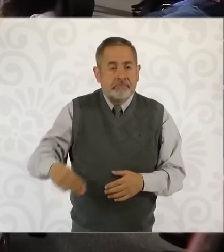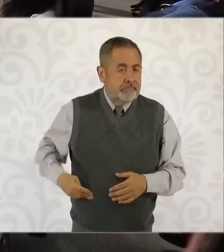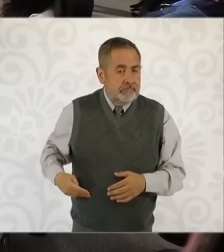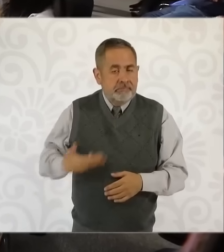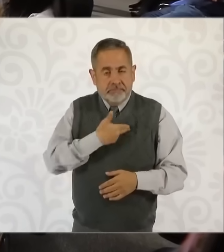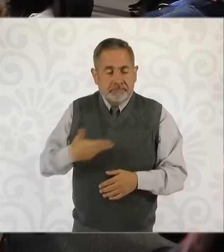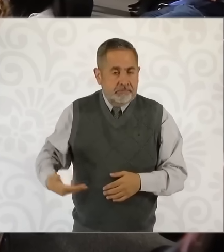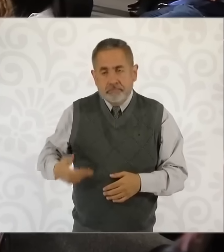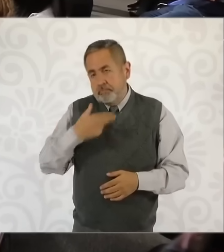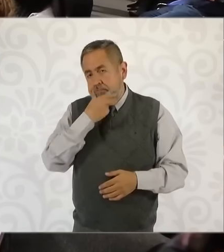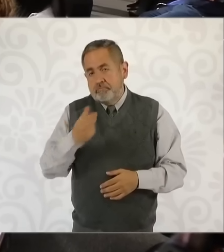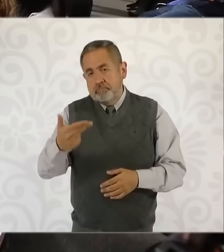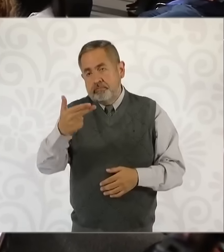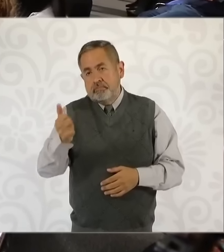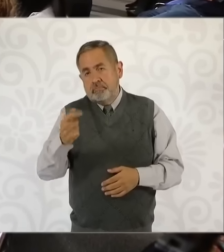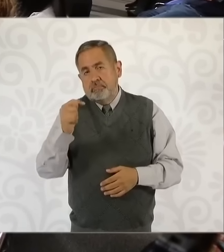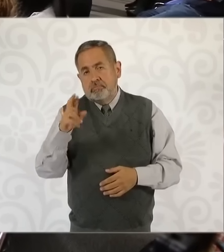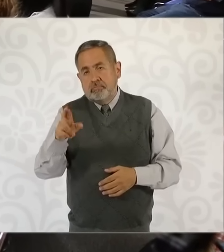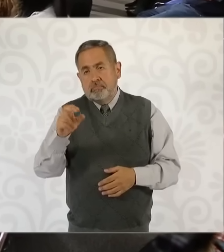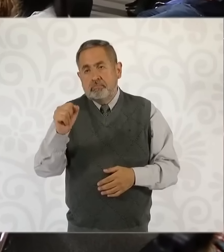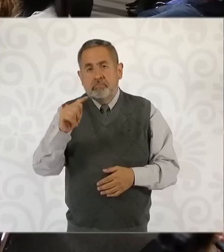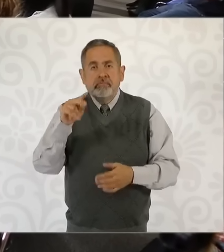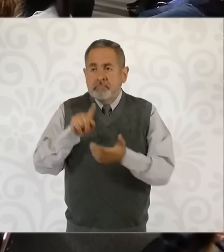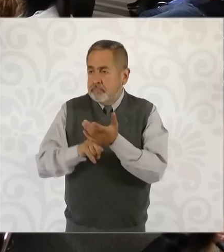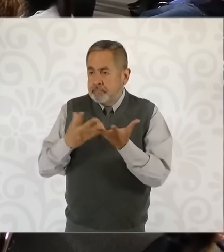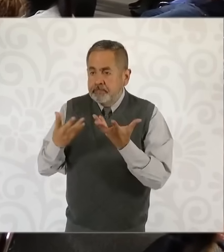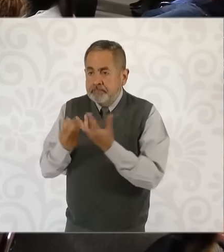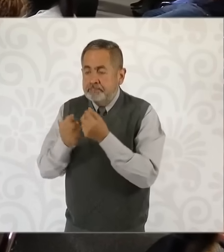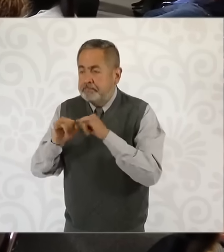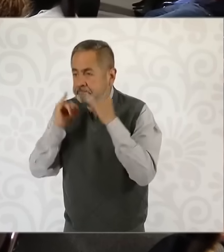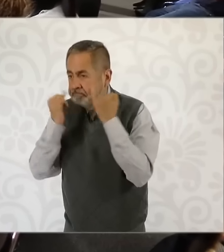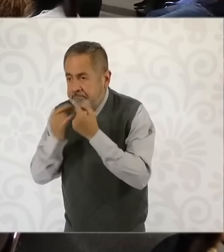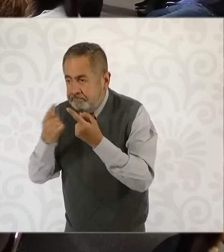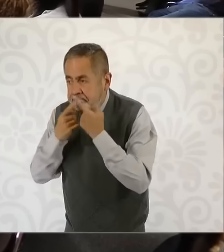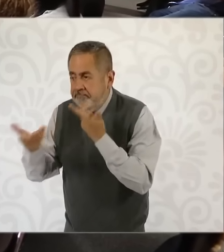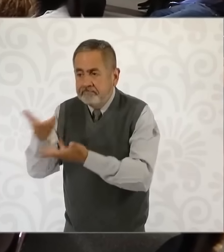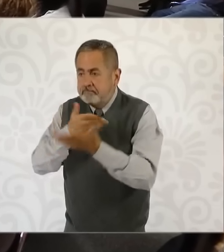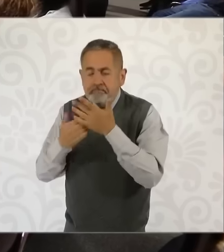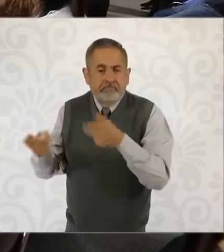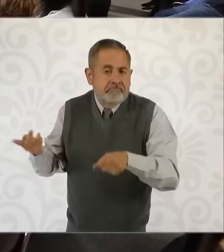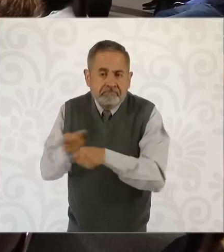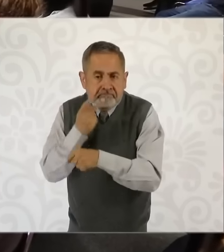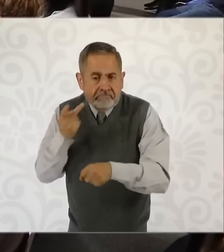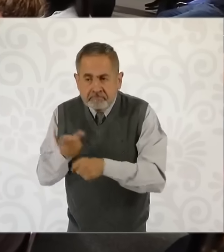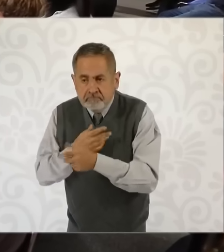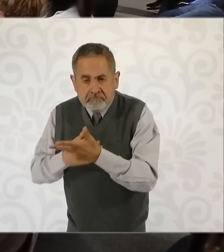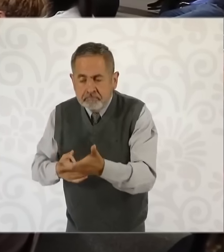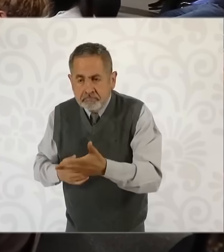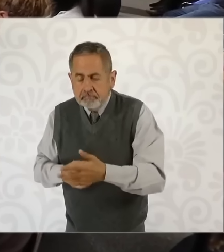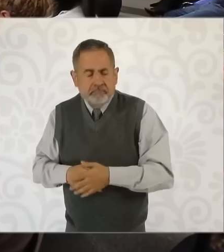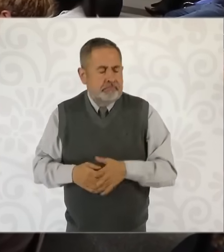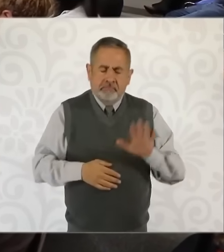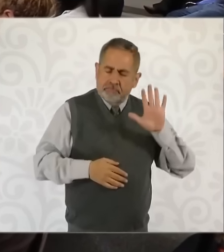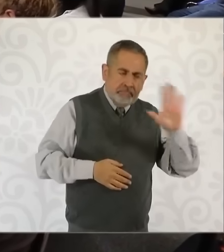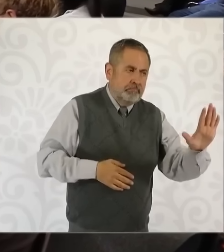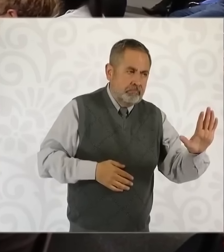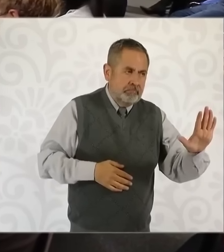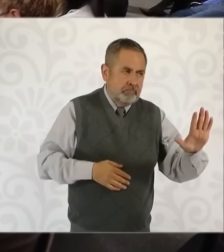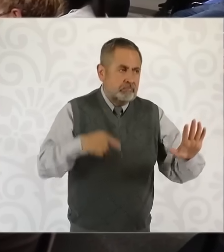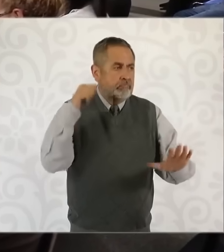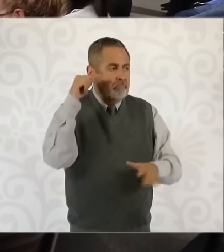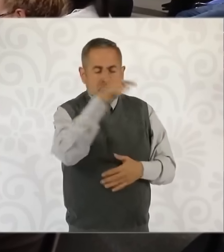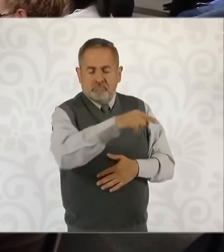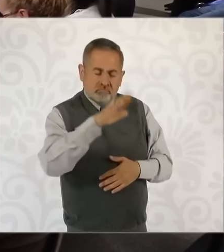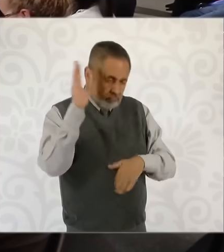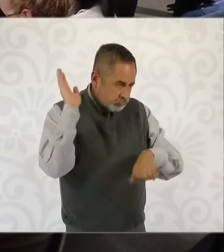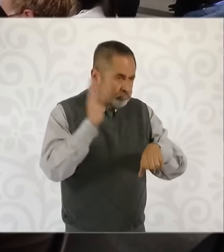Santana oyó a la gente, se reunió con los desarrolladores y les exigió Héctor